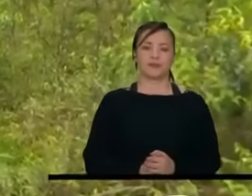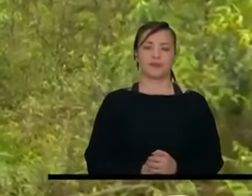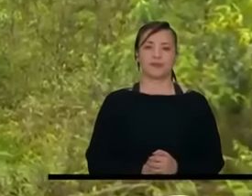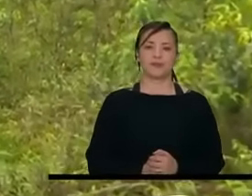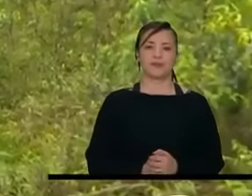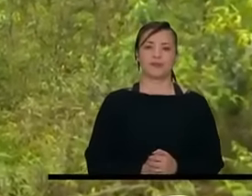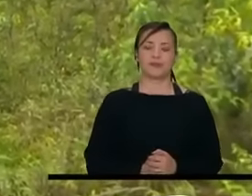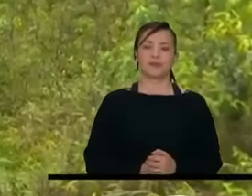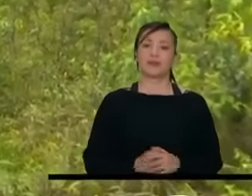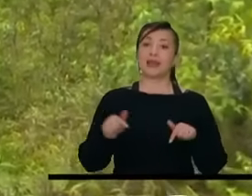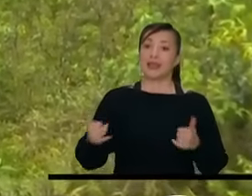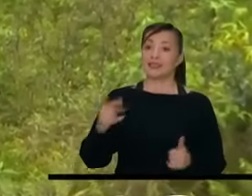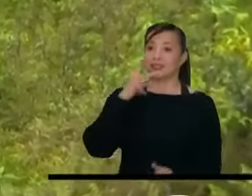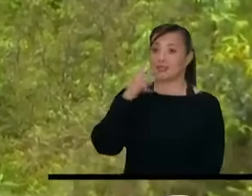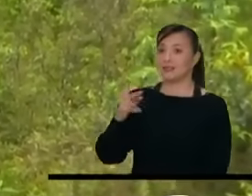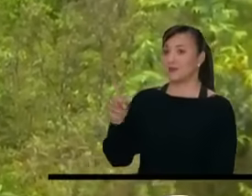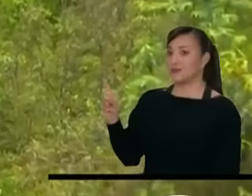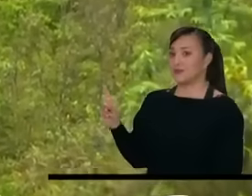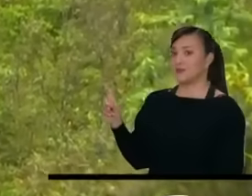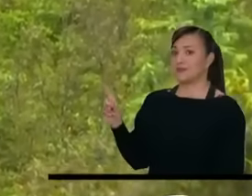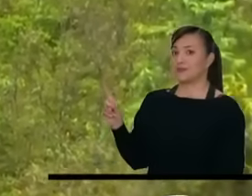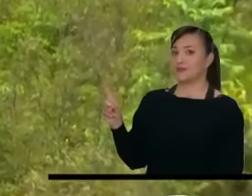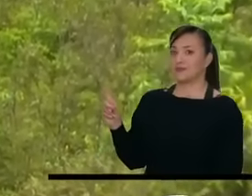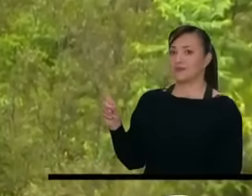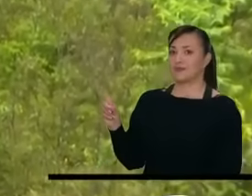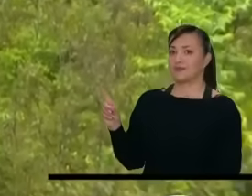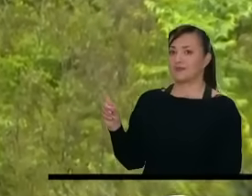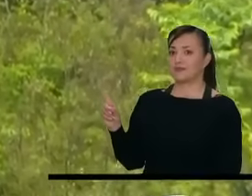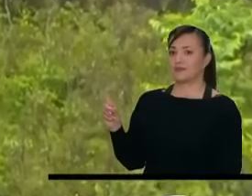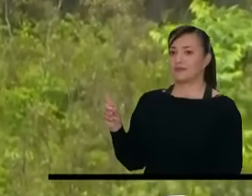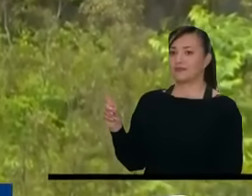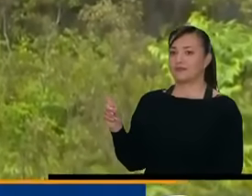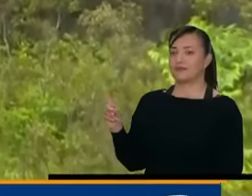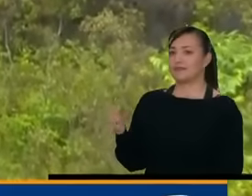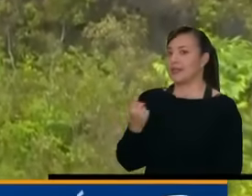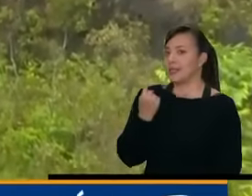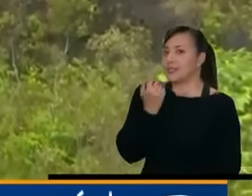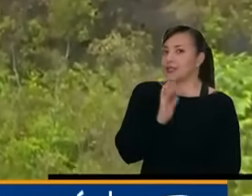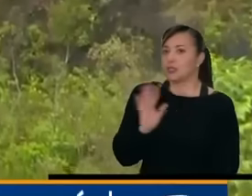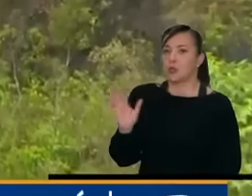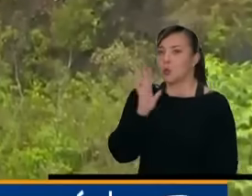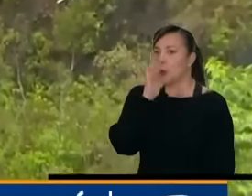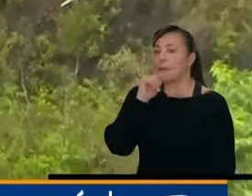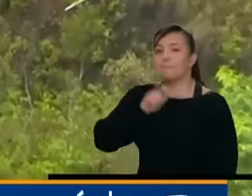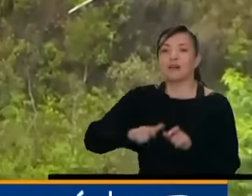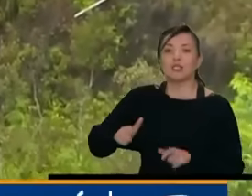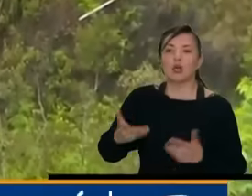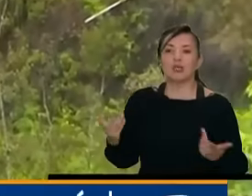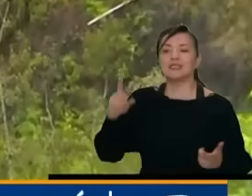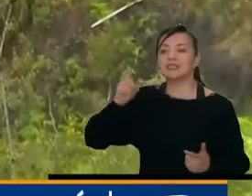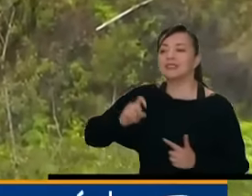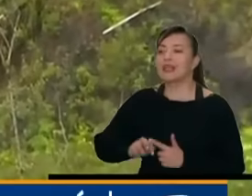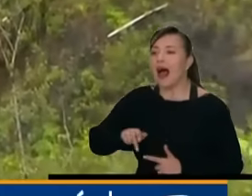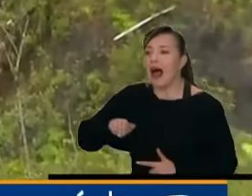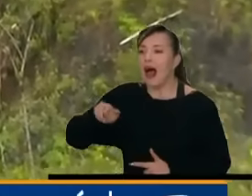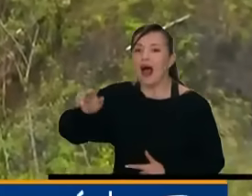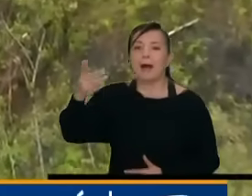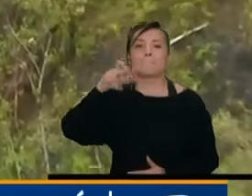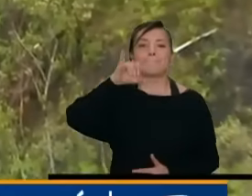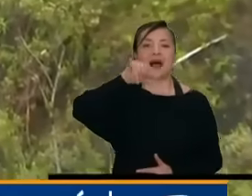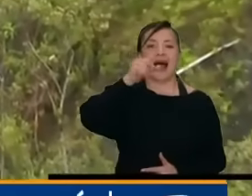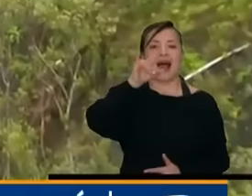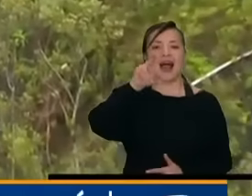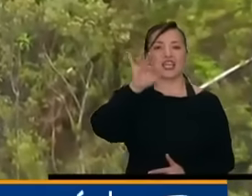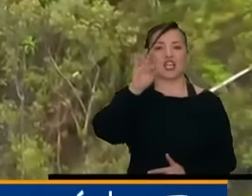Lo que ustedes observan en este momento es la única posibilidad para que las personas que buscan llegar a Pajarito y de ahí tratar de